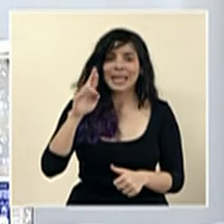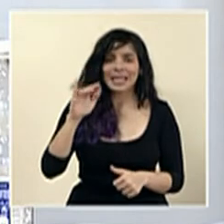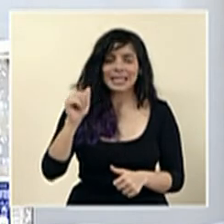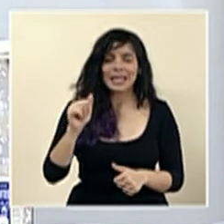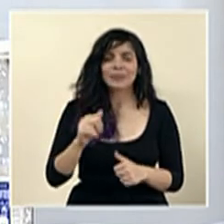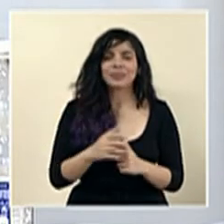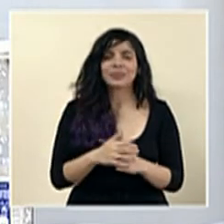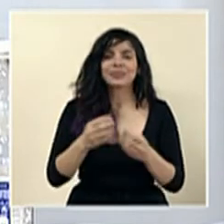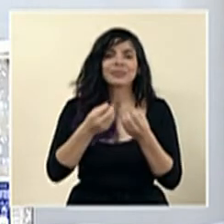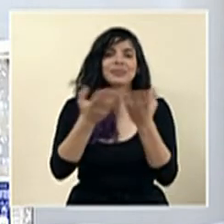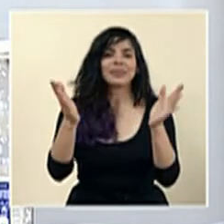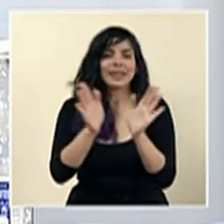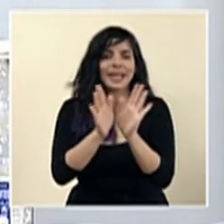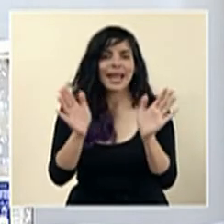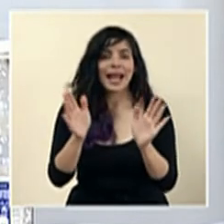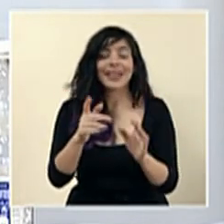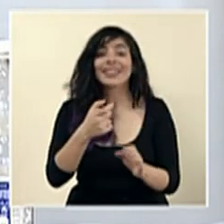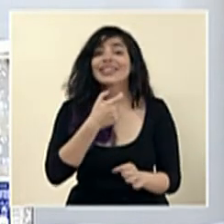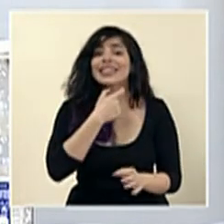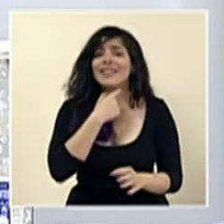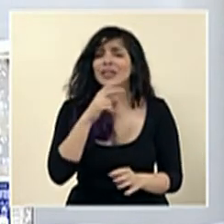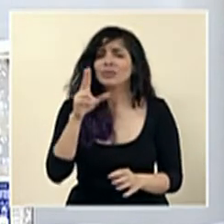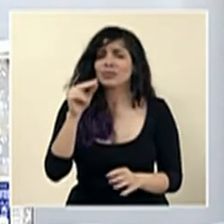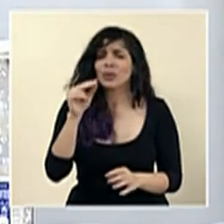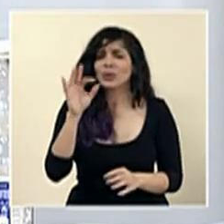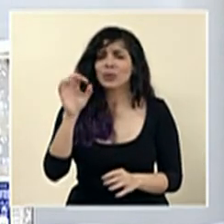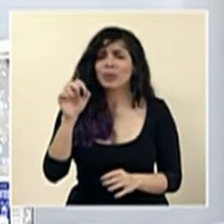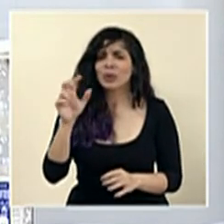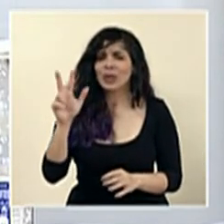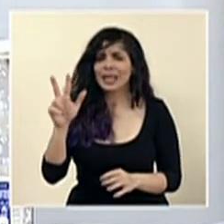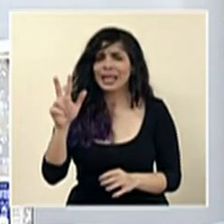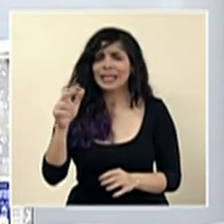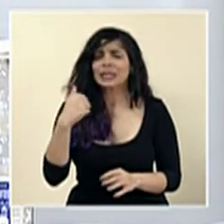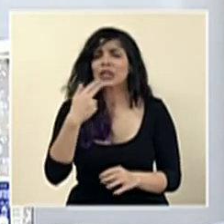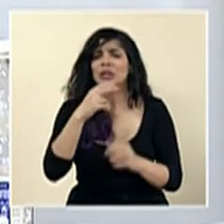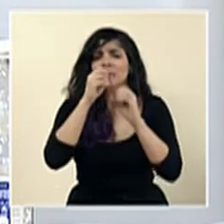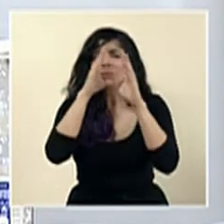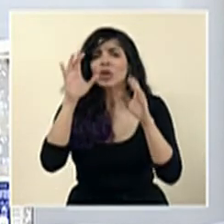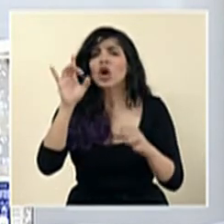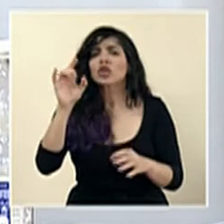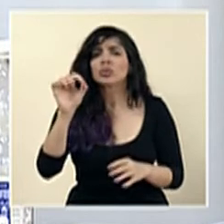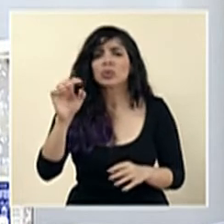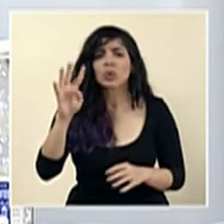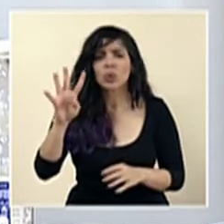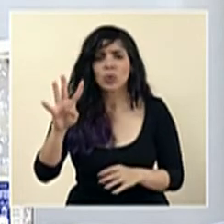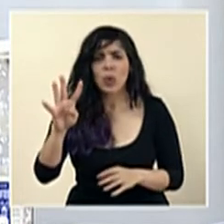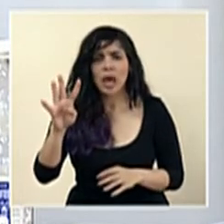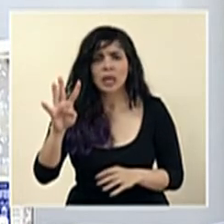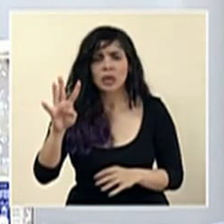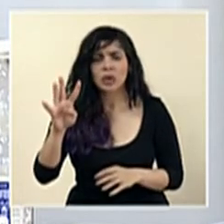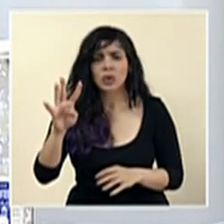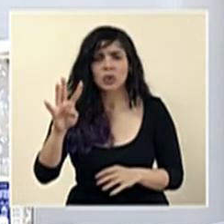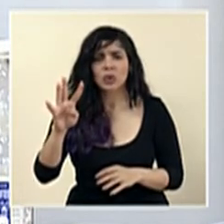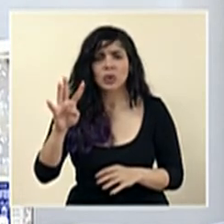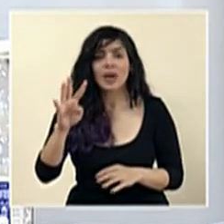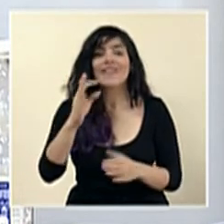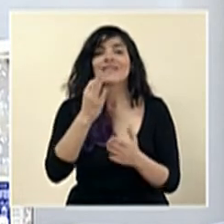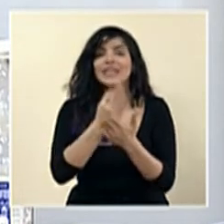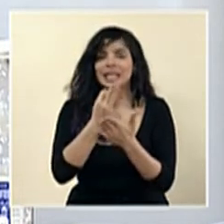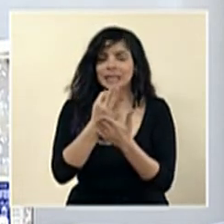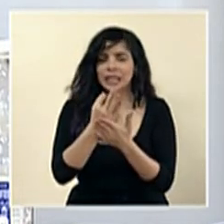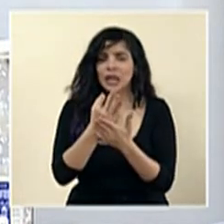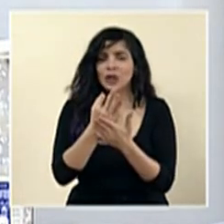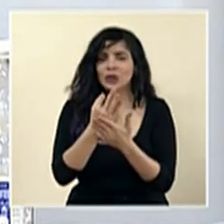y público en general, el déficit no va a ser 9.3, lo estamos proyectando a 8.4, el financiero.